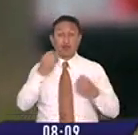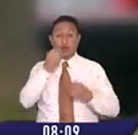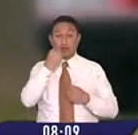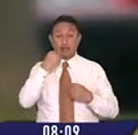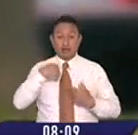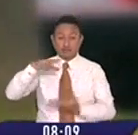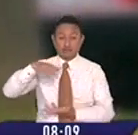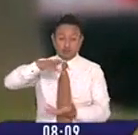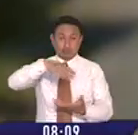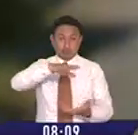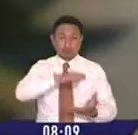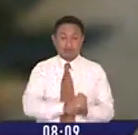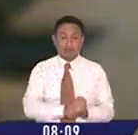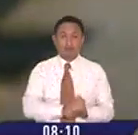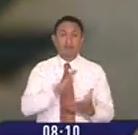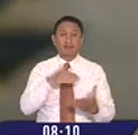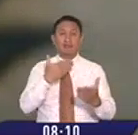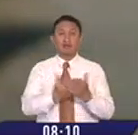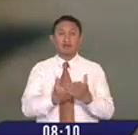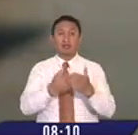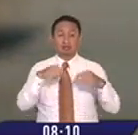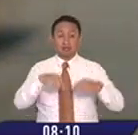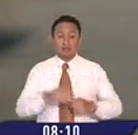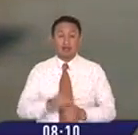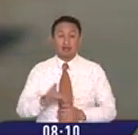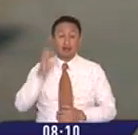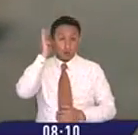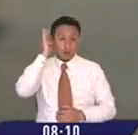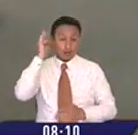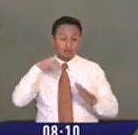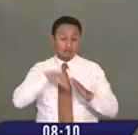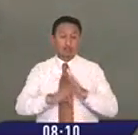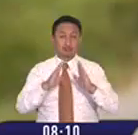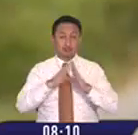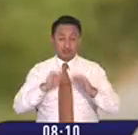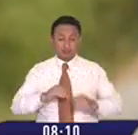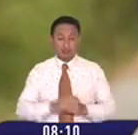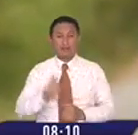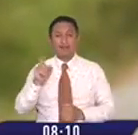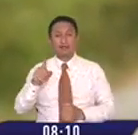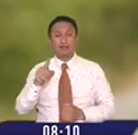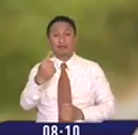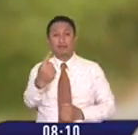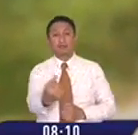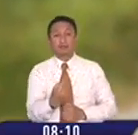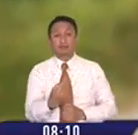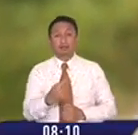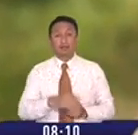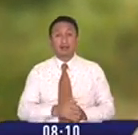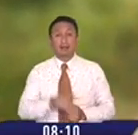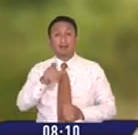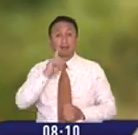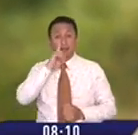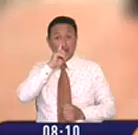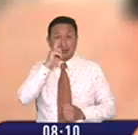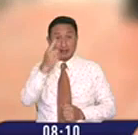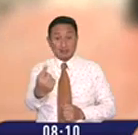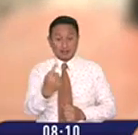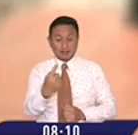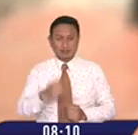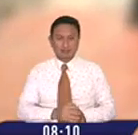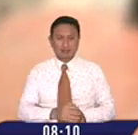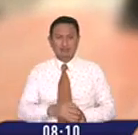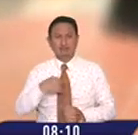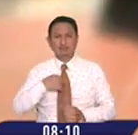de comida llegaron. Luego de pocos minutos que arribó la dueña de casa, timbraron, salió la trabajadora doméstica y los